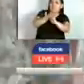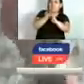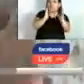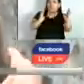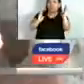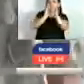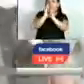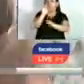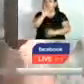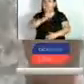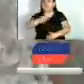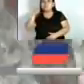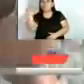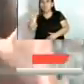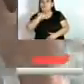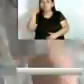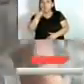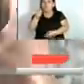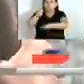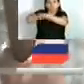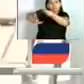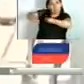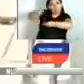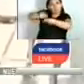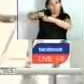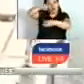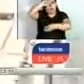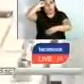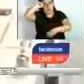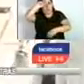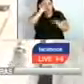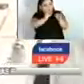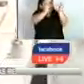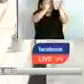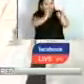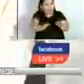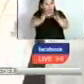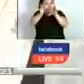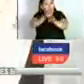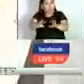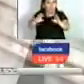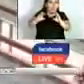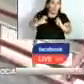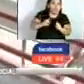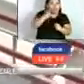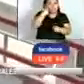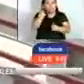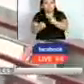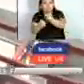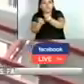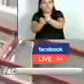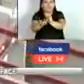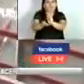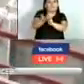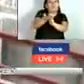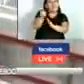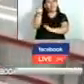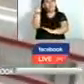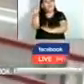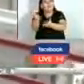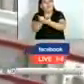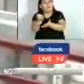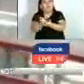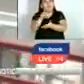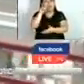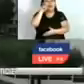debe ser la necesidad de aumentar la inversión, generar más empleo formal y sobre todo buscar la sostenibilidad fiscal. El alivio